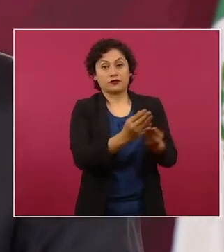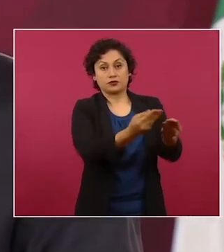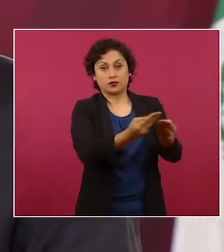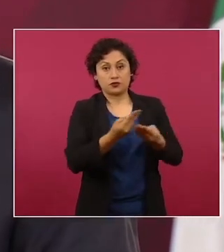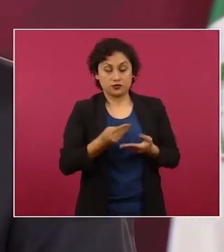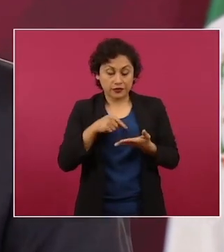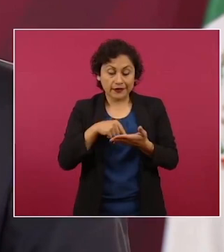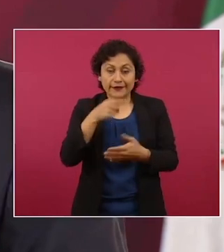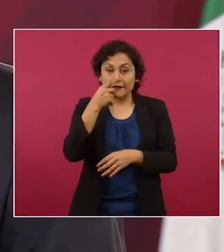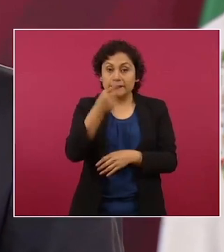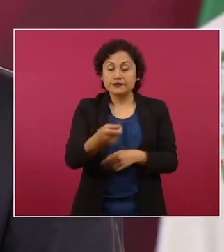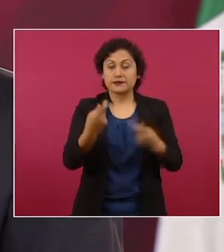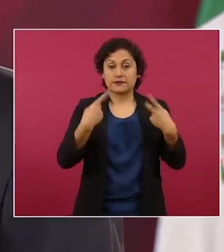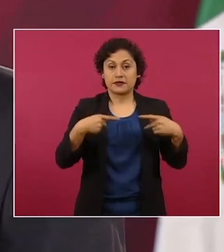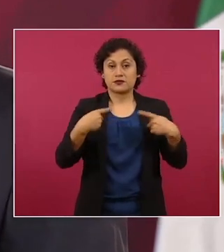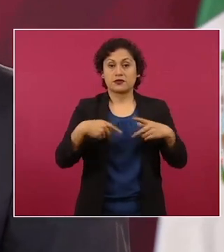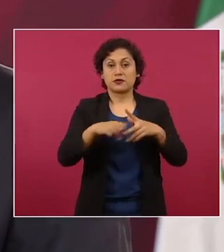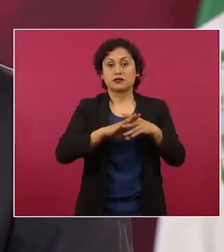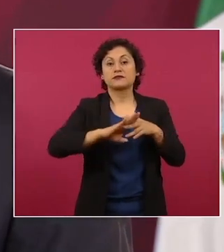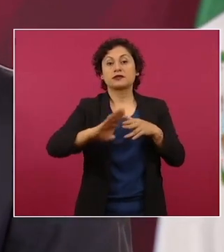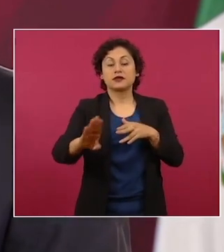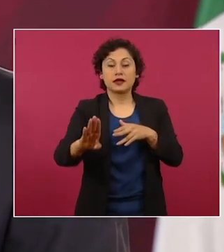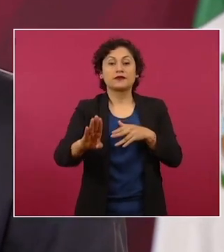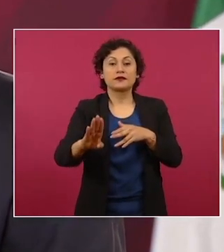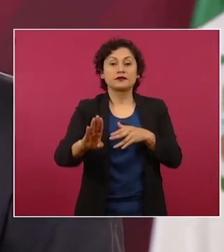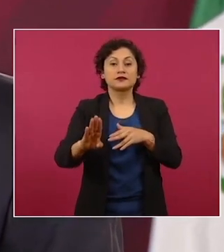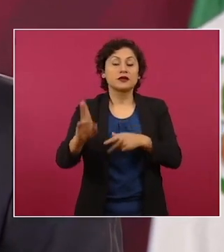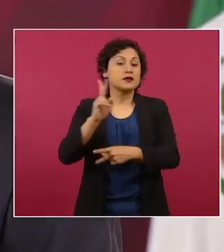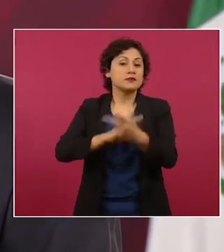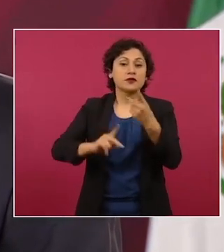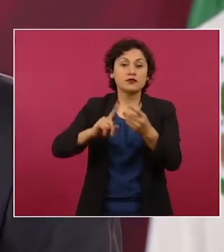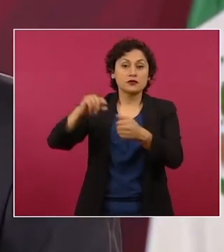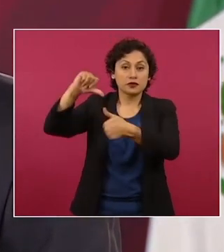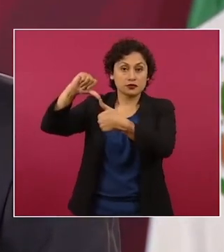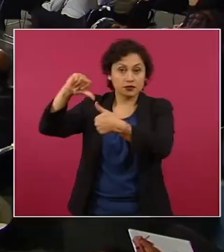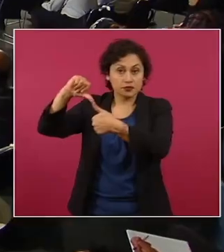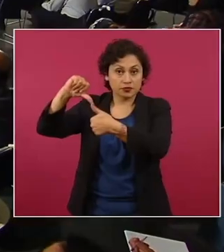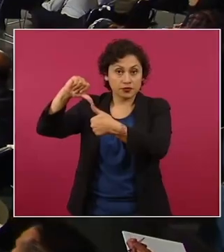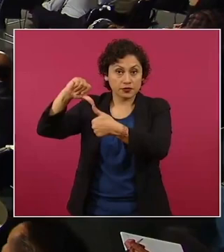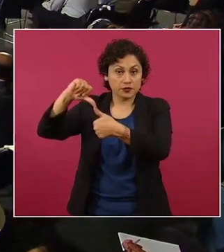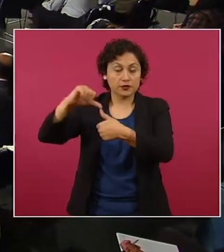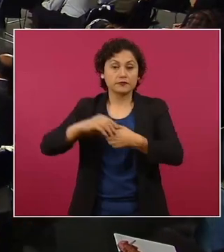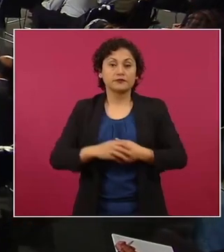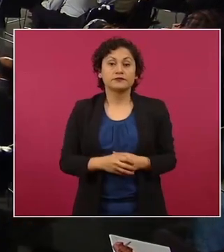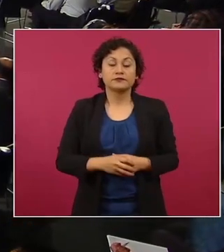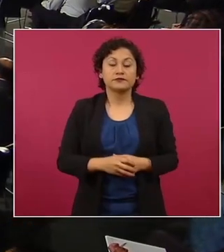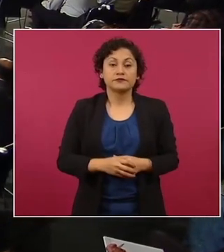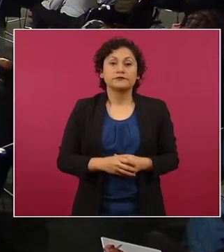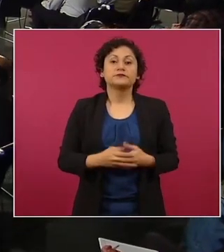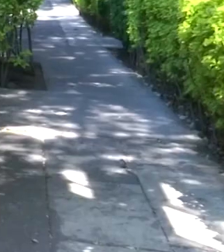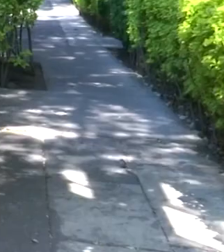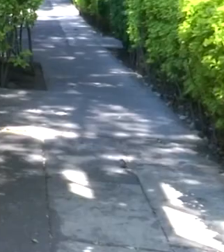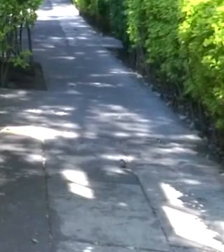migrantes de Centroamérica fundamentalmente y algunos de